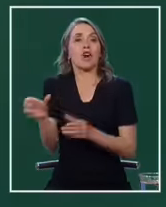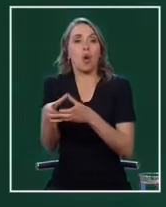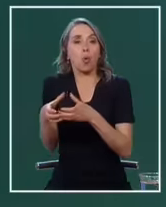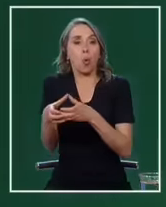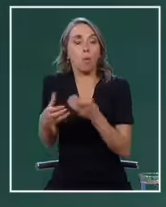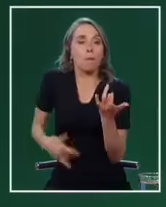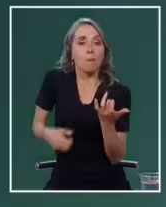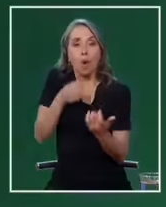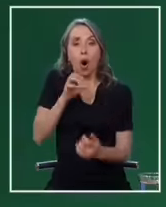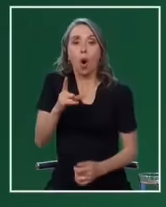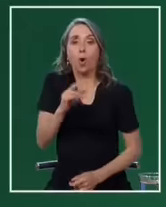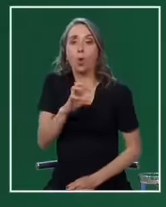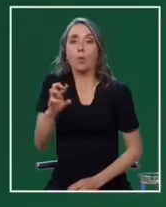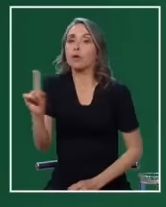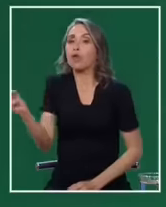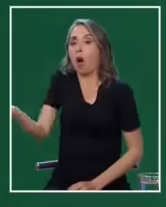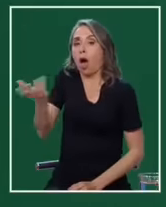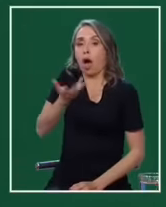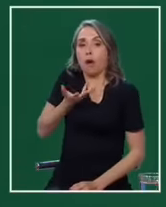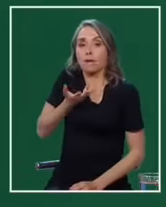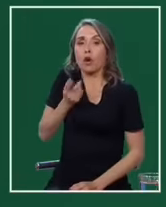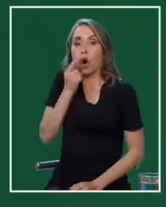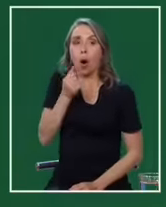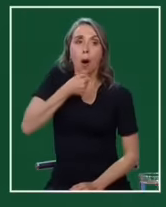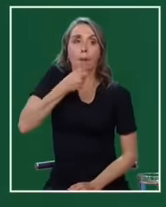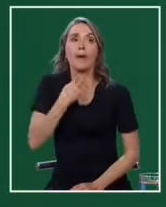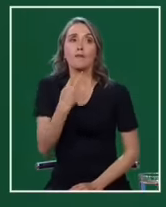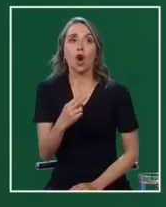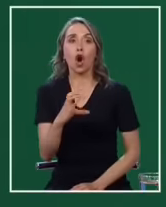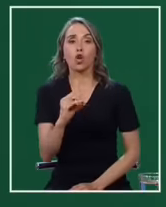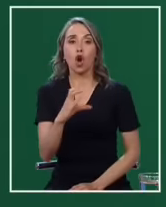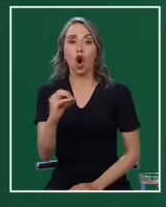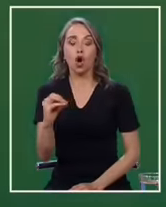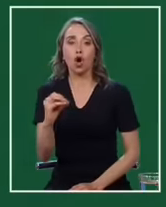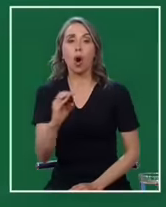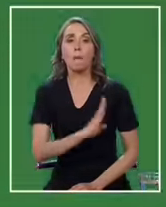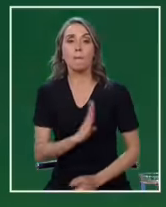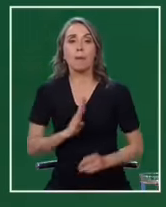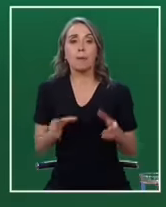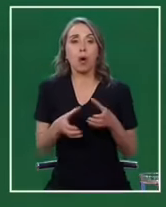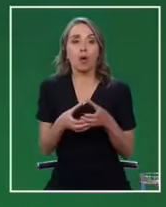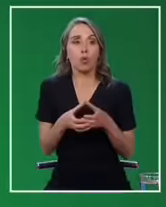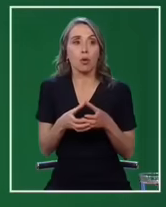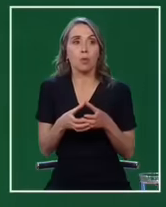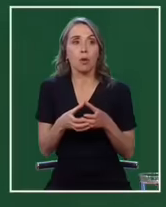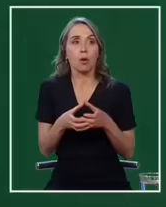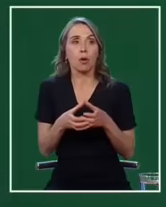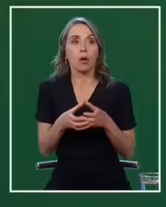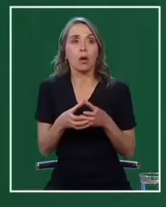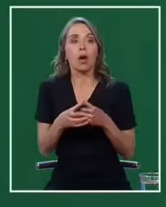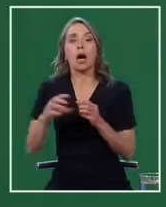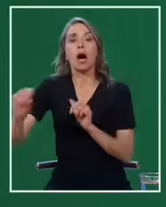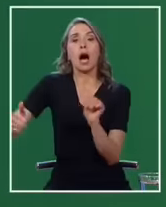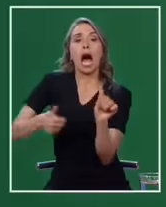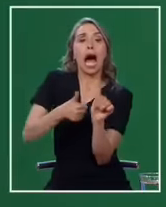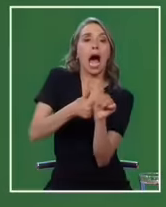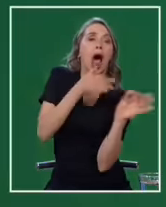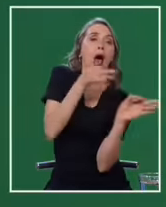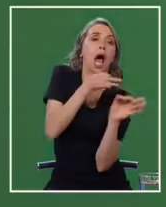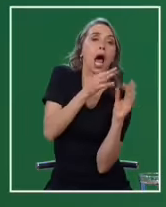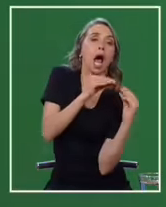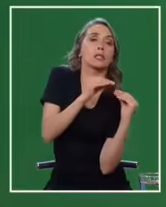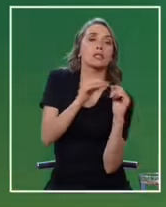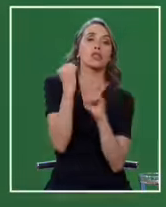dar declaraciones por el momento, asegurando que el vocalista Coco Stambuk y los integrantes del grupo están siendo asesorados por un